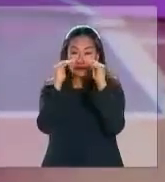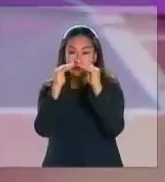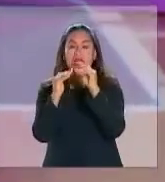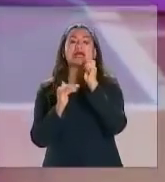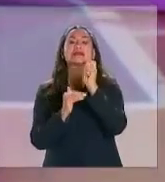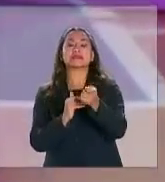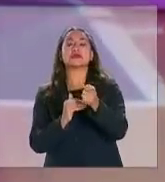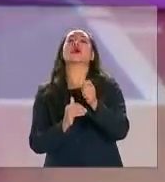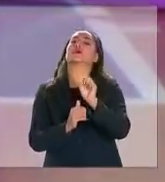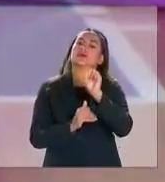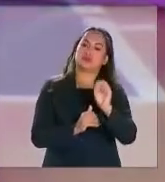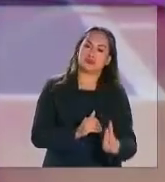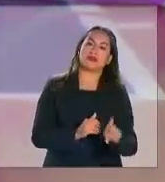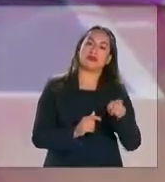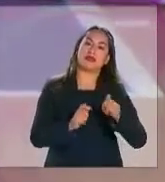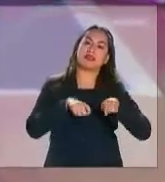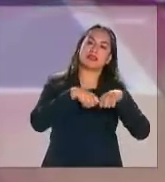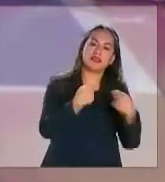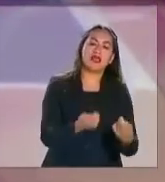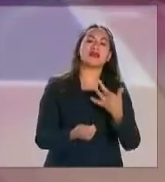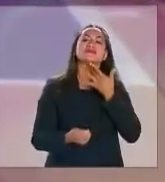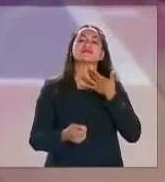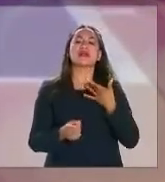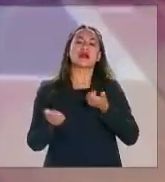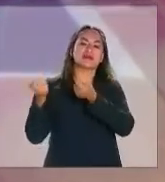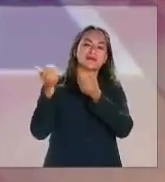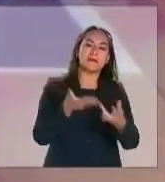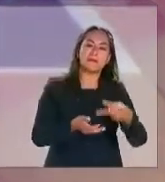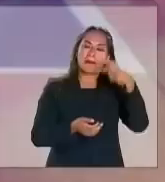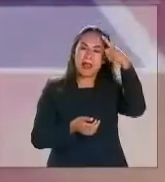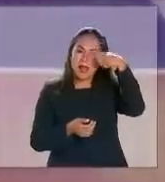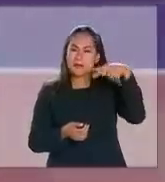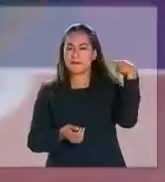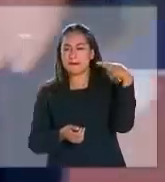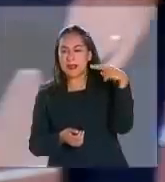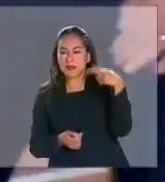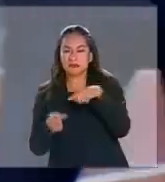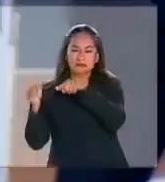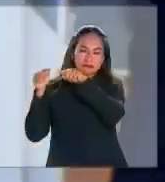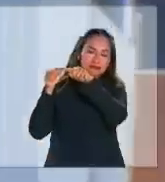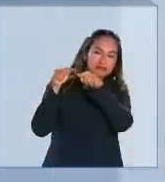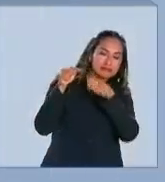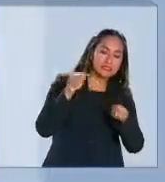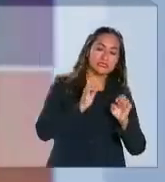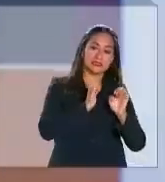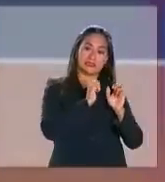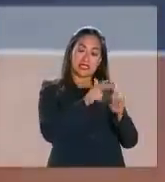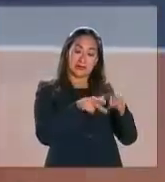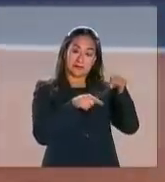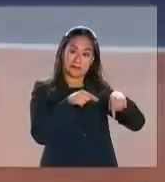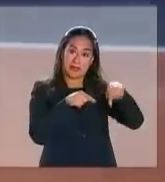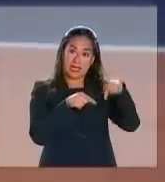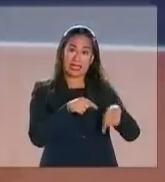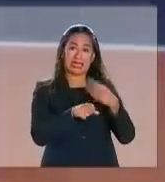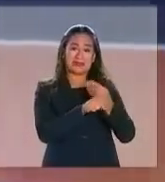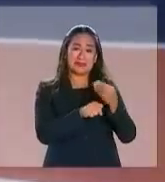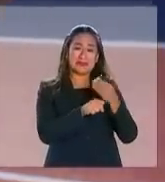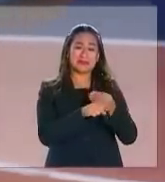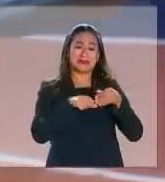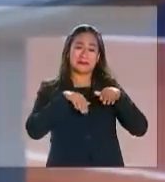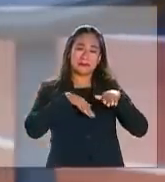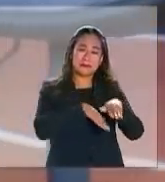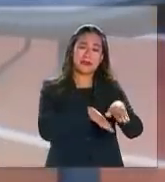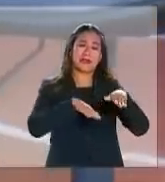de cuarta cual cosa salina cruz y de salina cruz hasta tapachula tenemos que tener mejores carreteras tenemos que tener mejores puertos